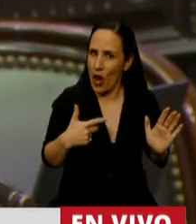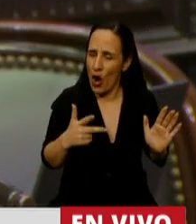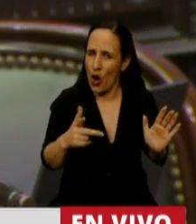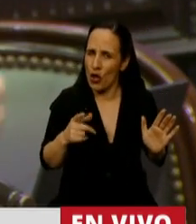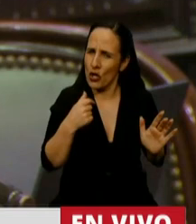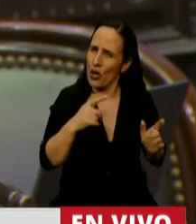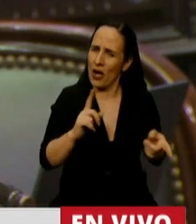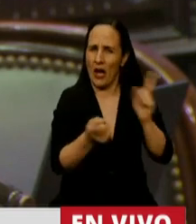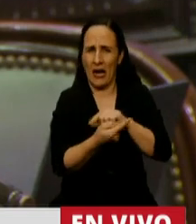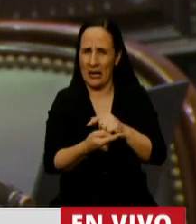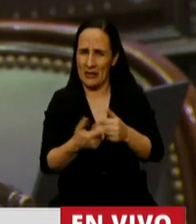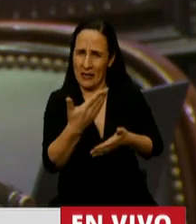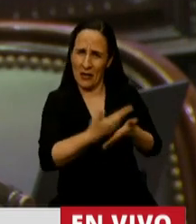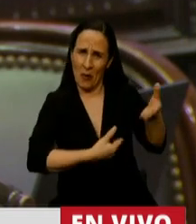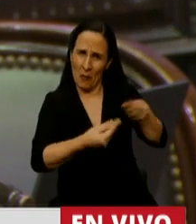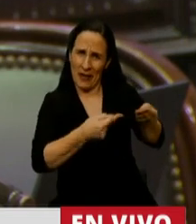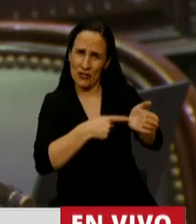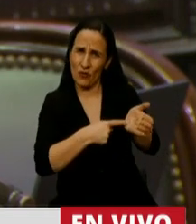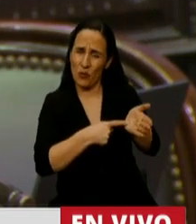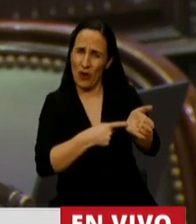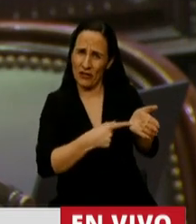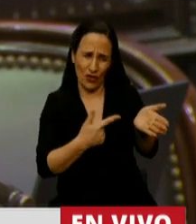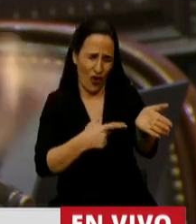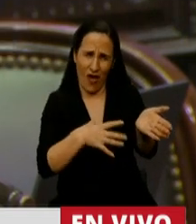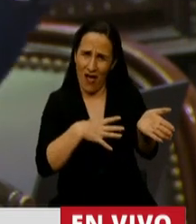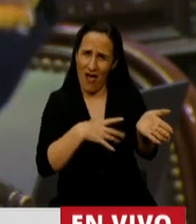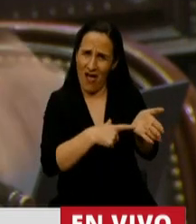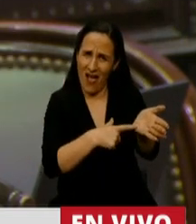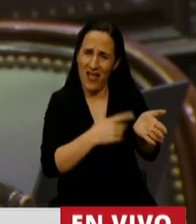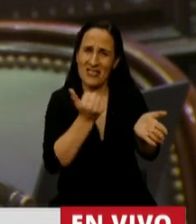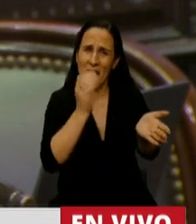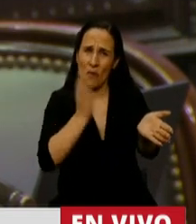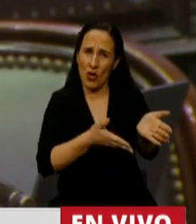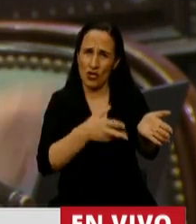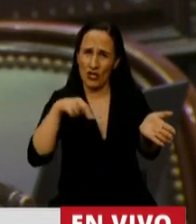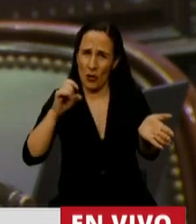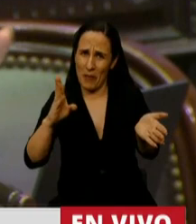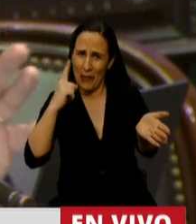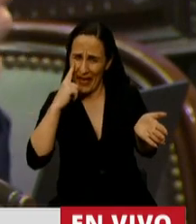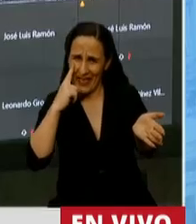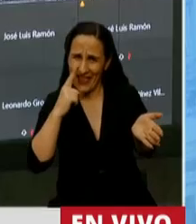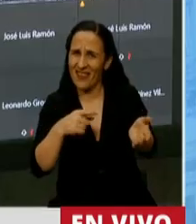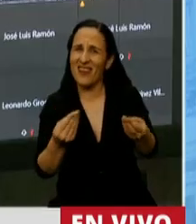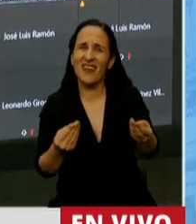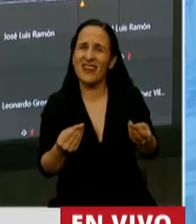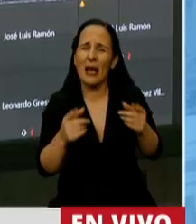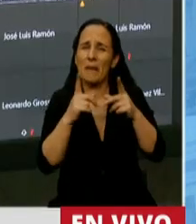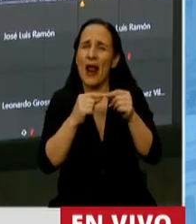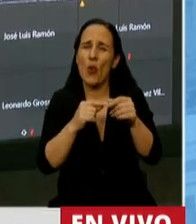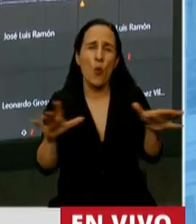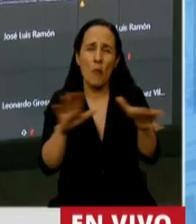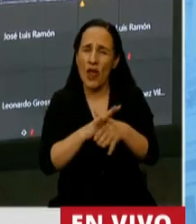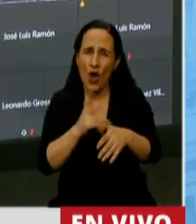por el contrario que en el presupuesto están planteando un déficit del 6% del producto qué significa para ponerlo en números